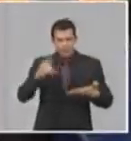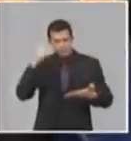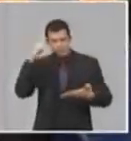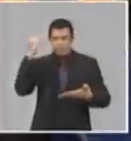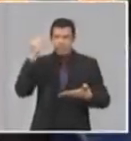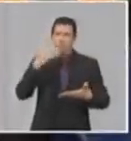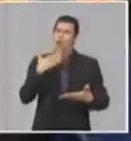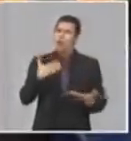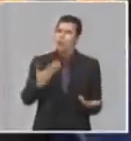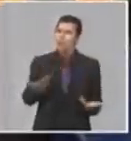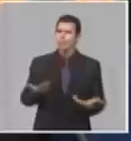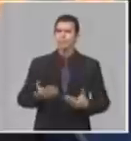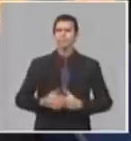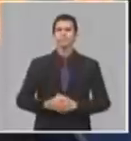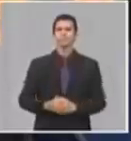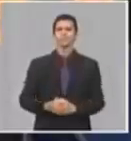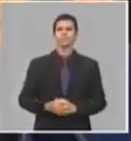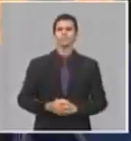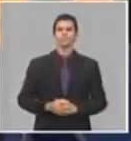del país.